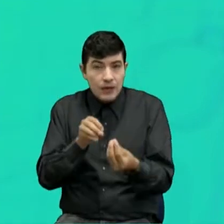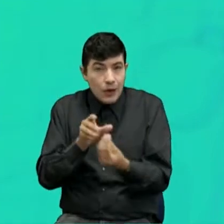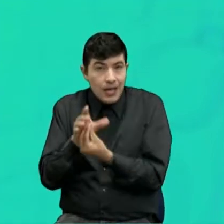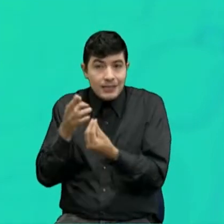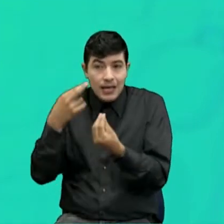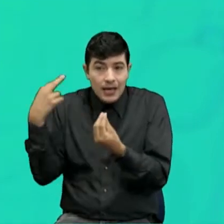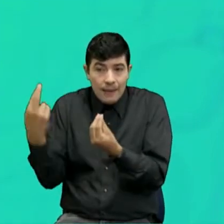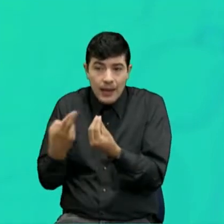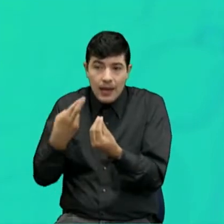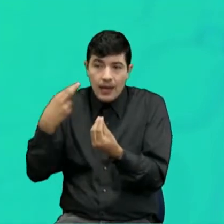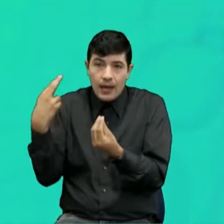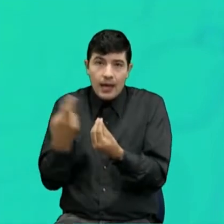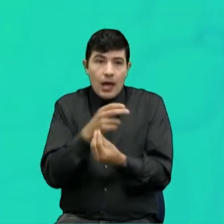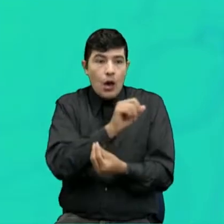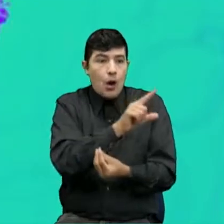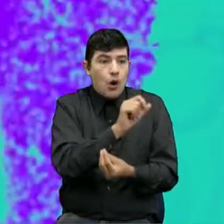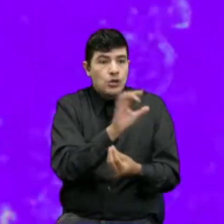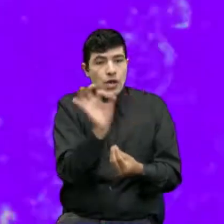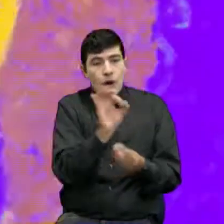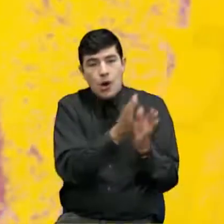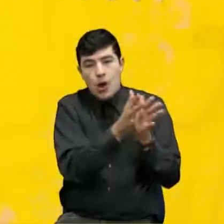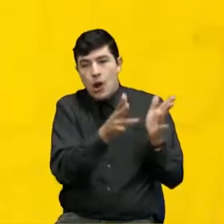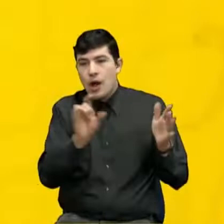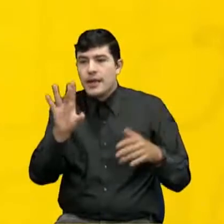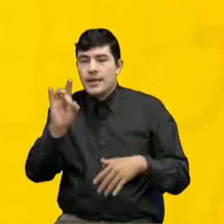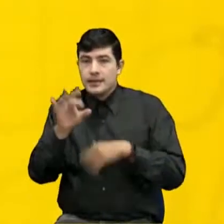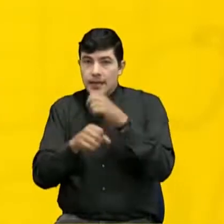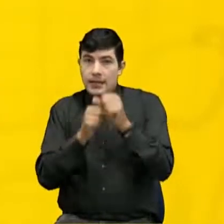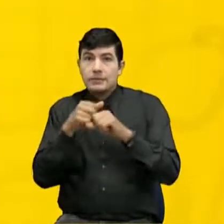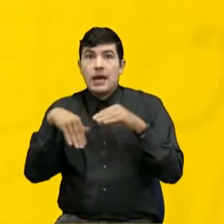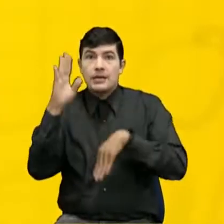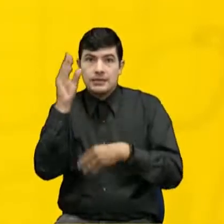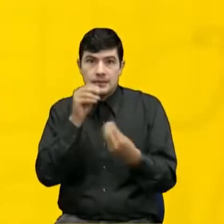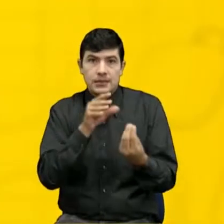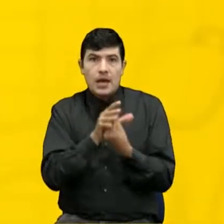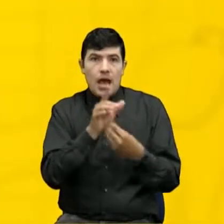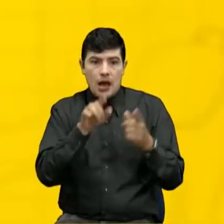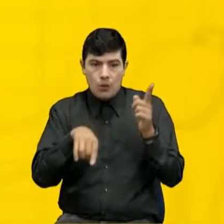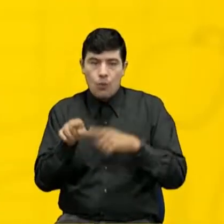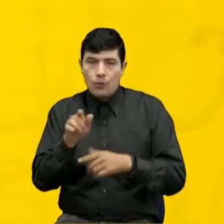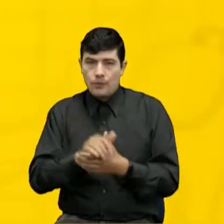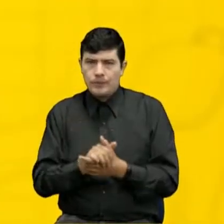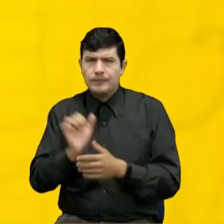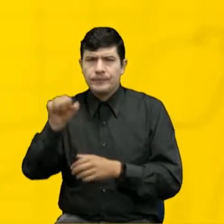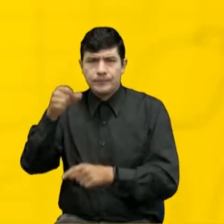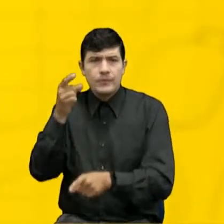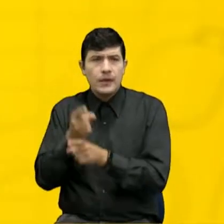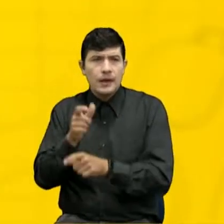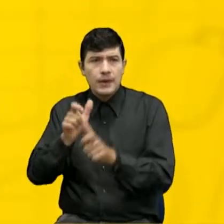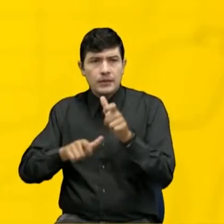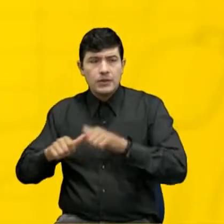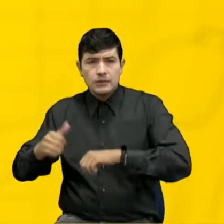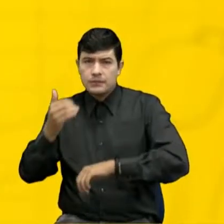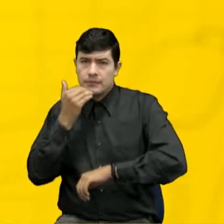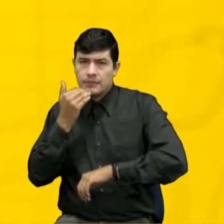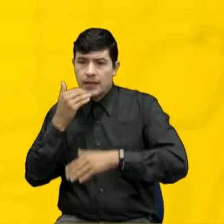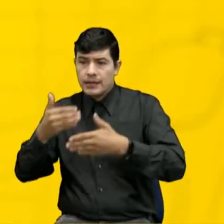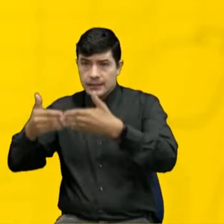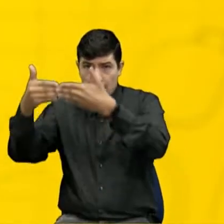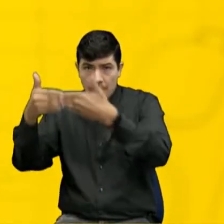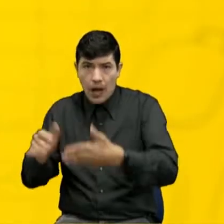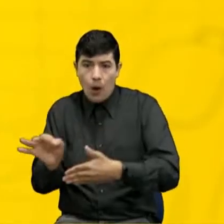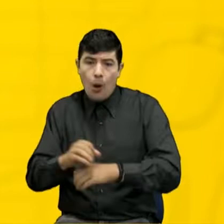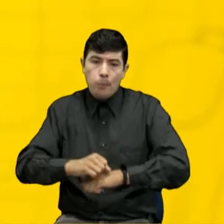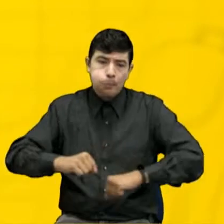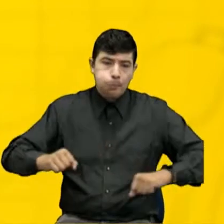significativo entre los 11 y los 15 años. En muchas ocasiones, las personas con algún tipo de diversidad funcional son más propensas